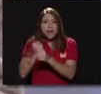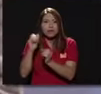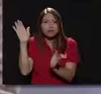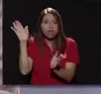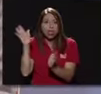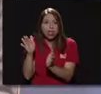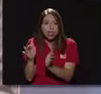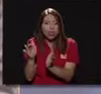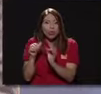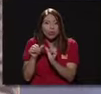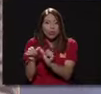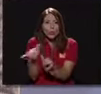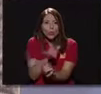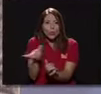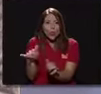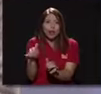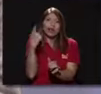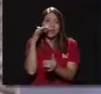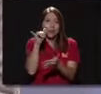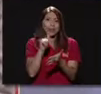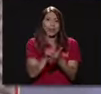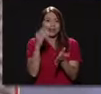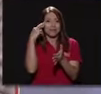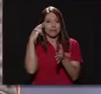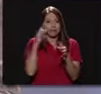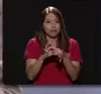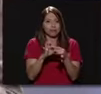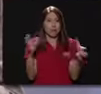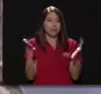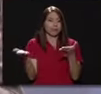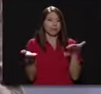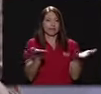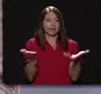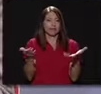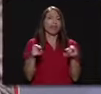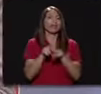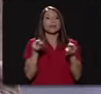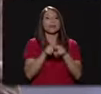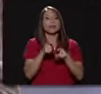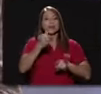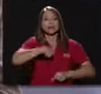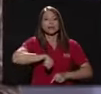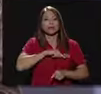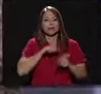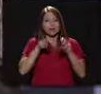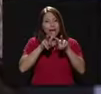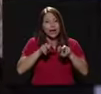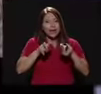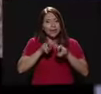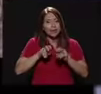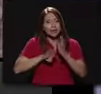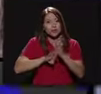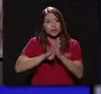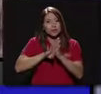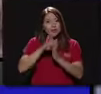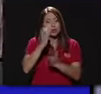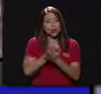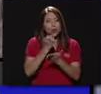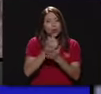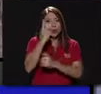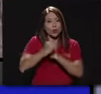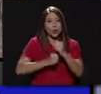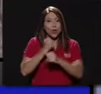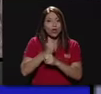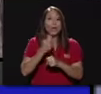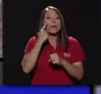disminuye. Y otro tema importante también es de que cuando analizamos el crecimiento económico en un año, vemos